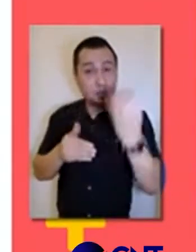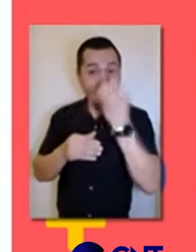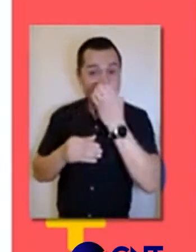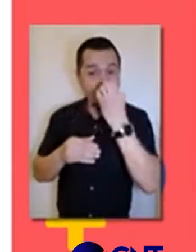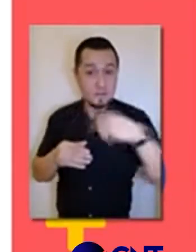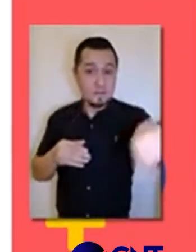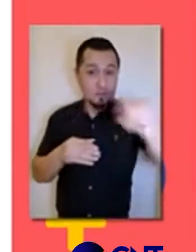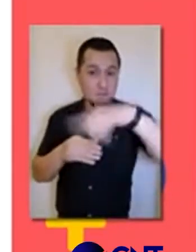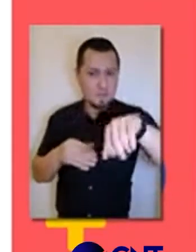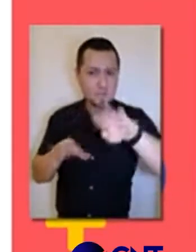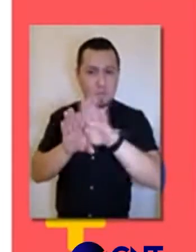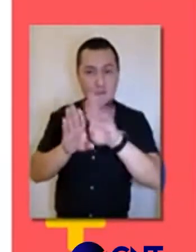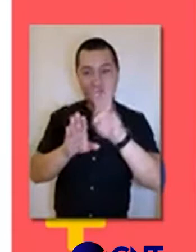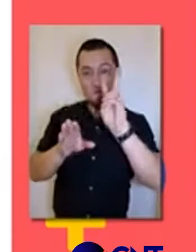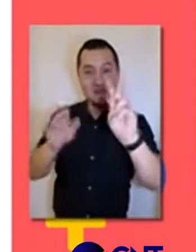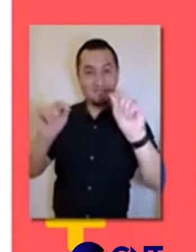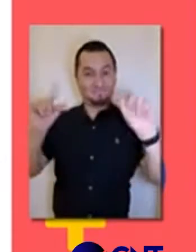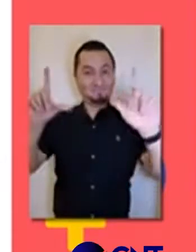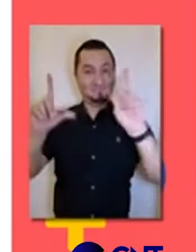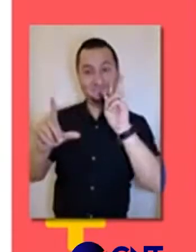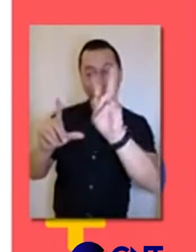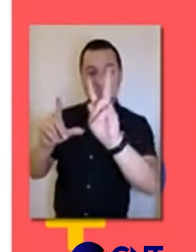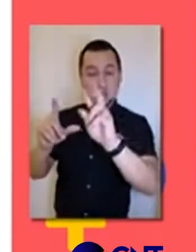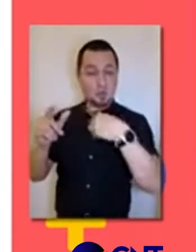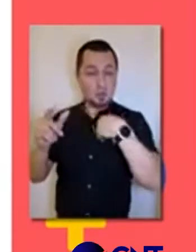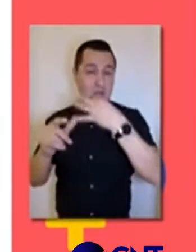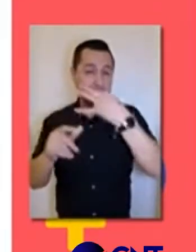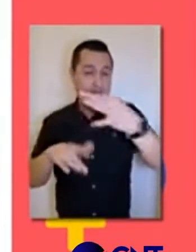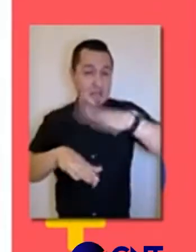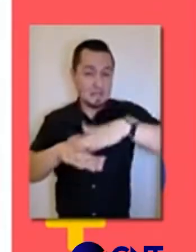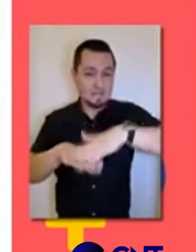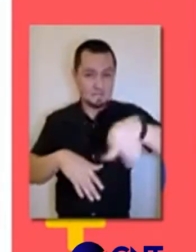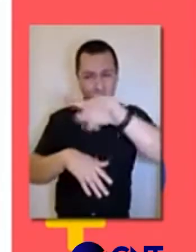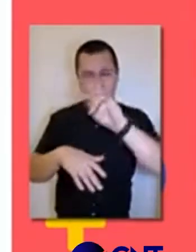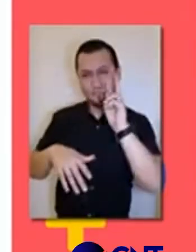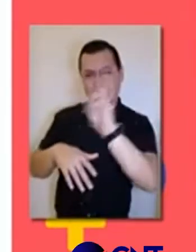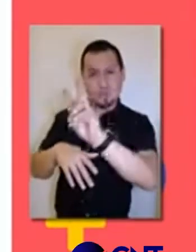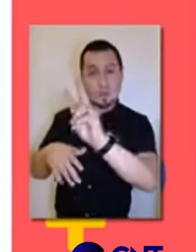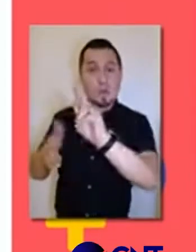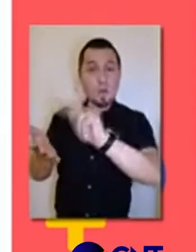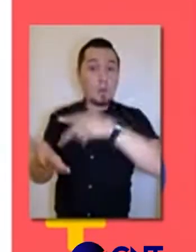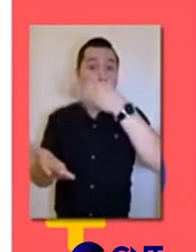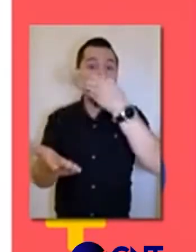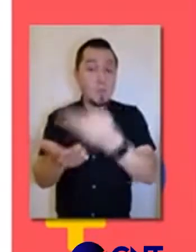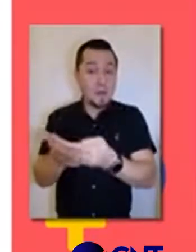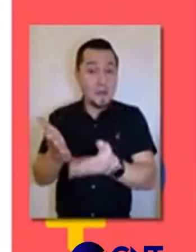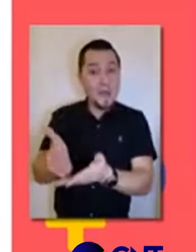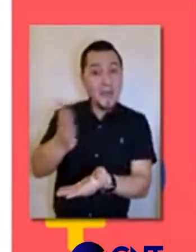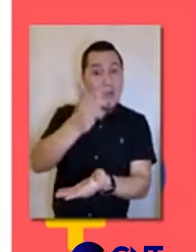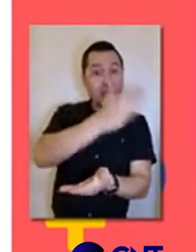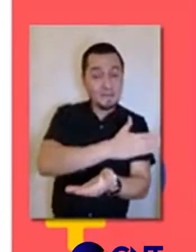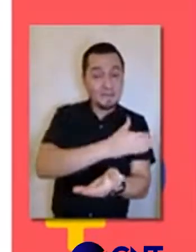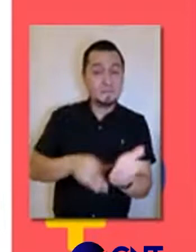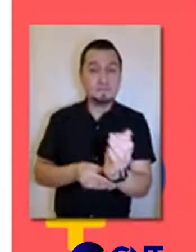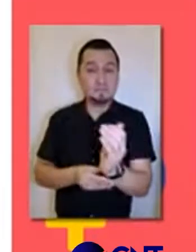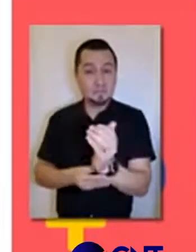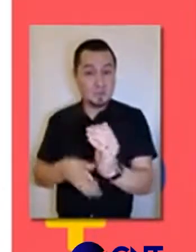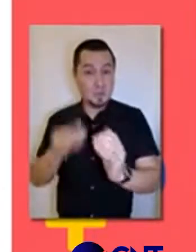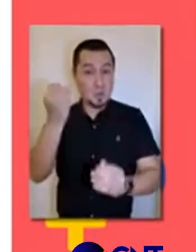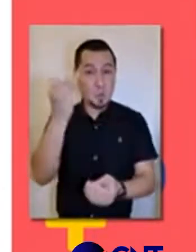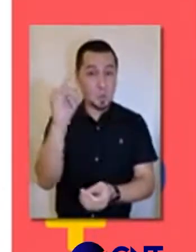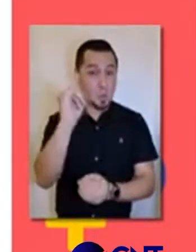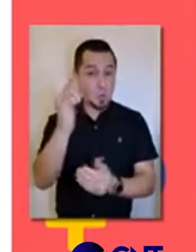iniciar. Aquí lo que ven en pantalla, quiero ser claro, esta era la propuesta anterior, la propuesta que presentamos a finales de